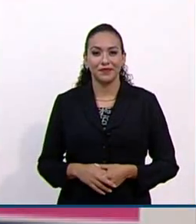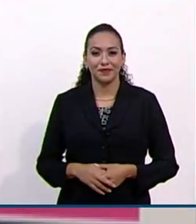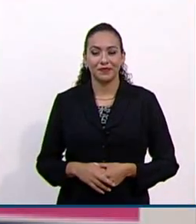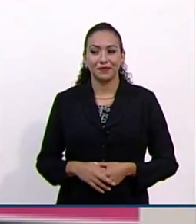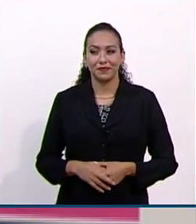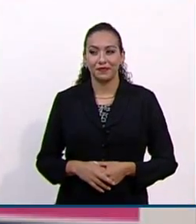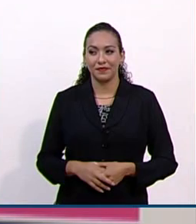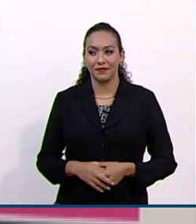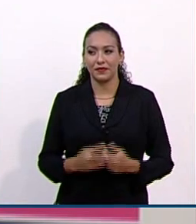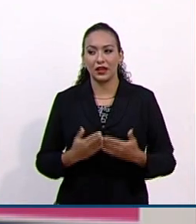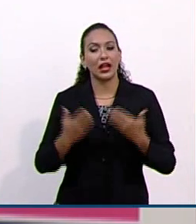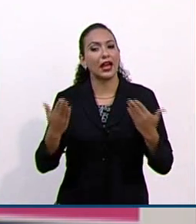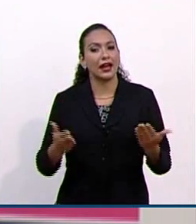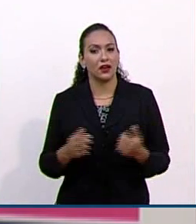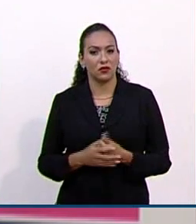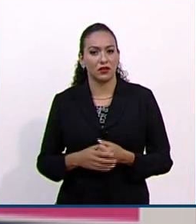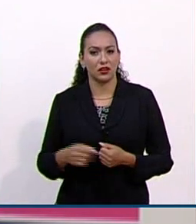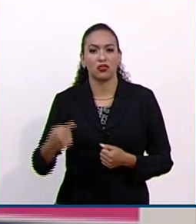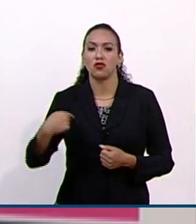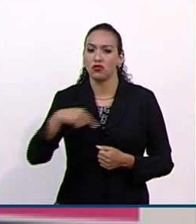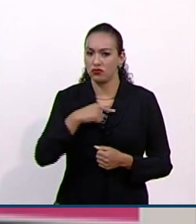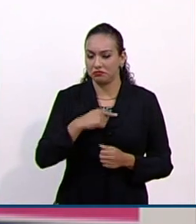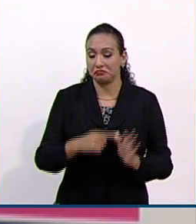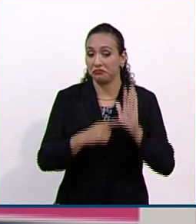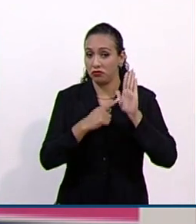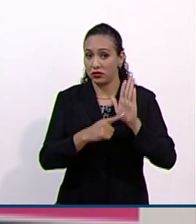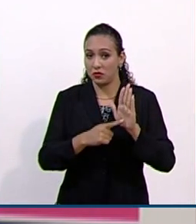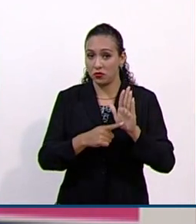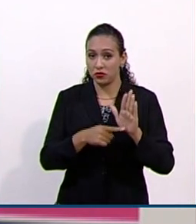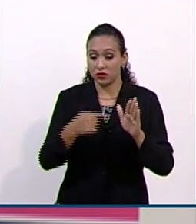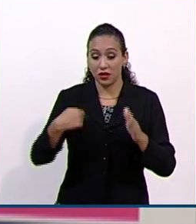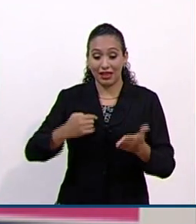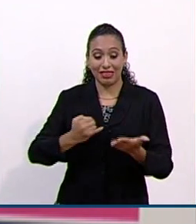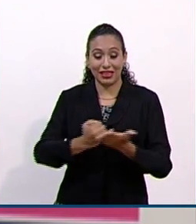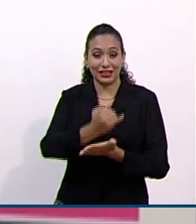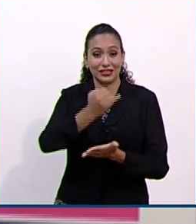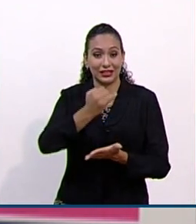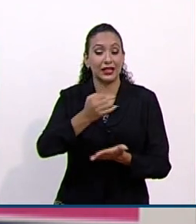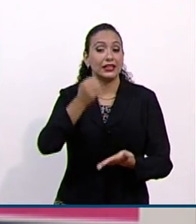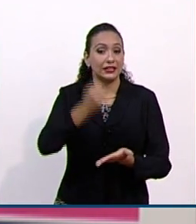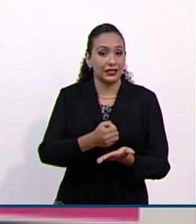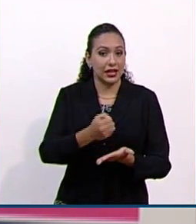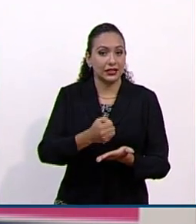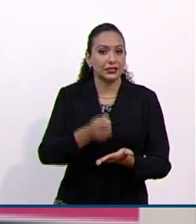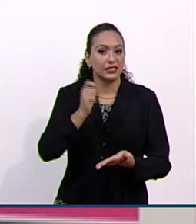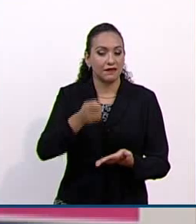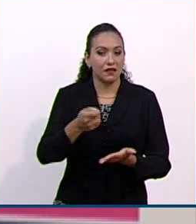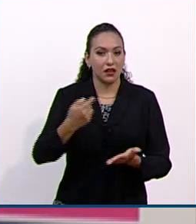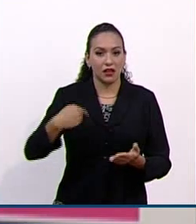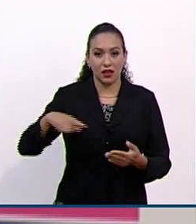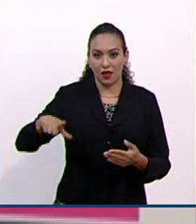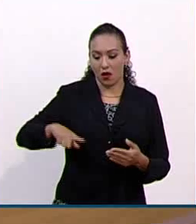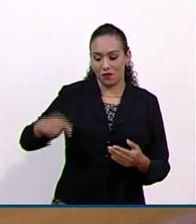Segundo, porque hemos demostrado con nuestras sentencias que somos radicalmente independientes, independientes del gobierno.